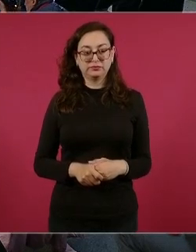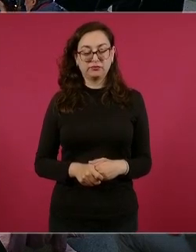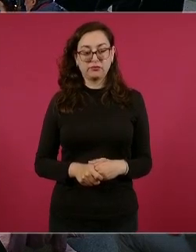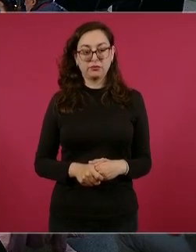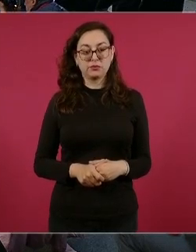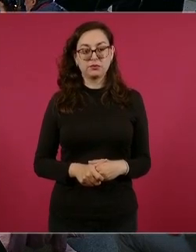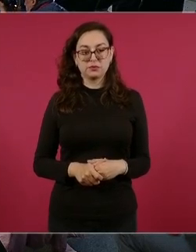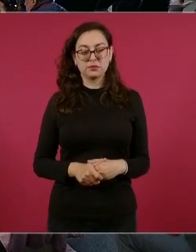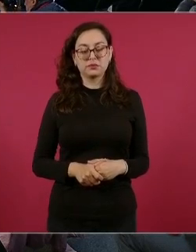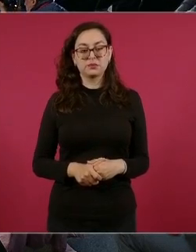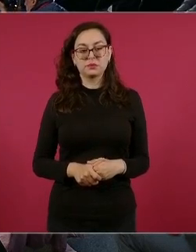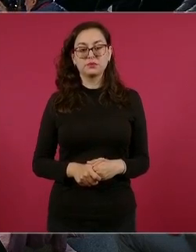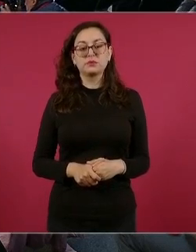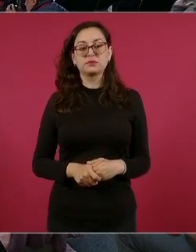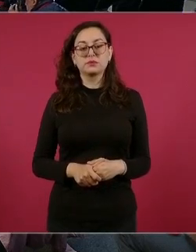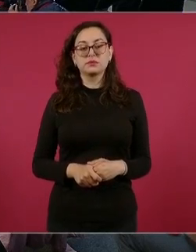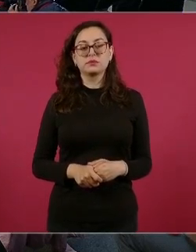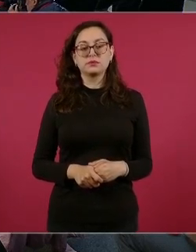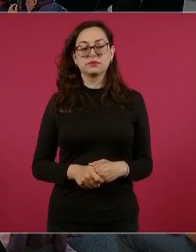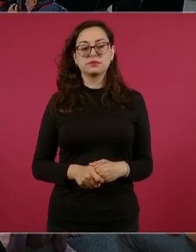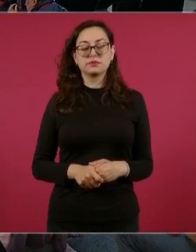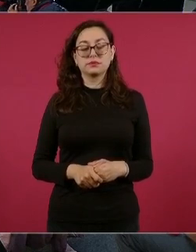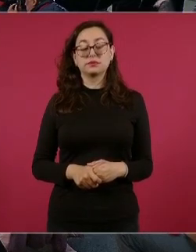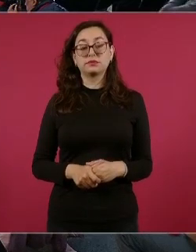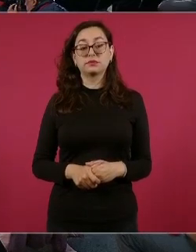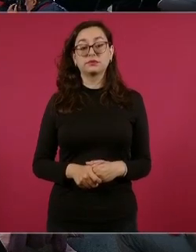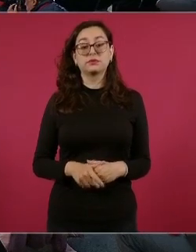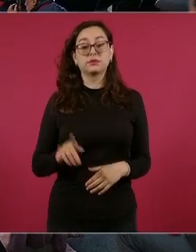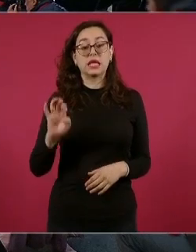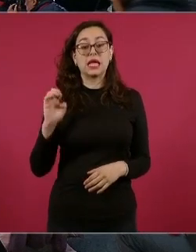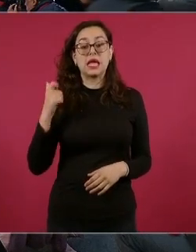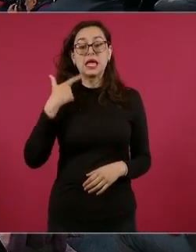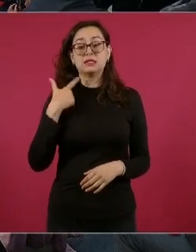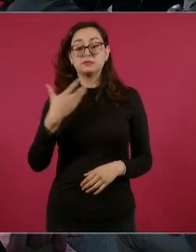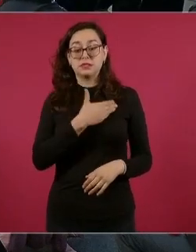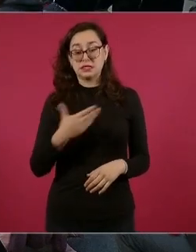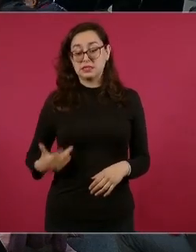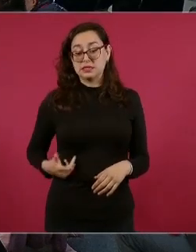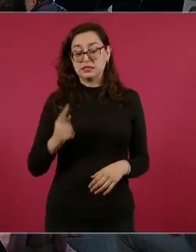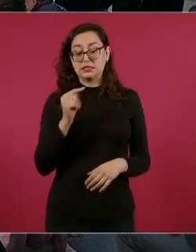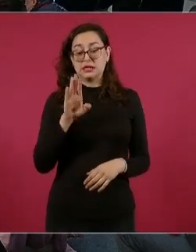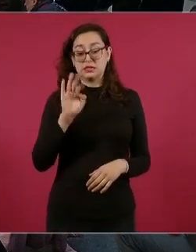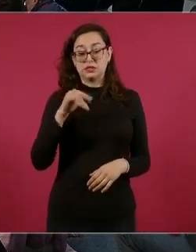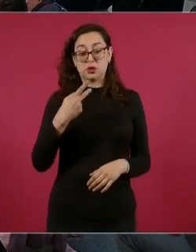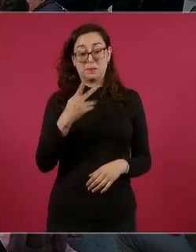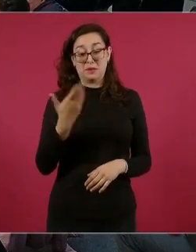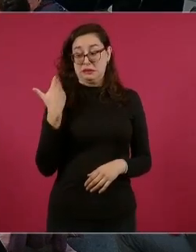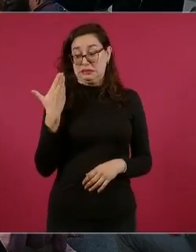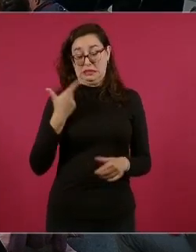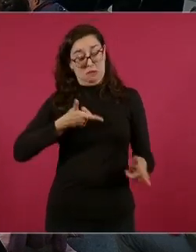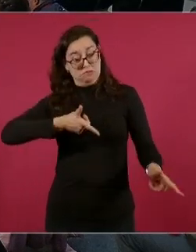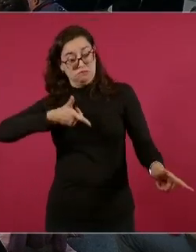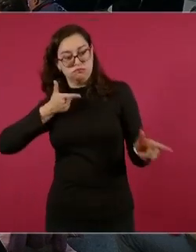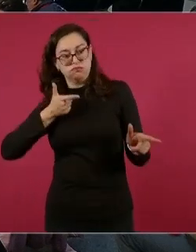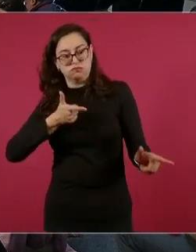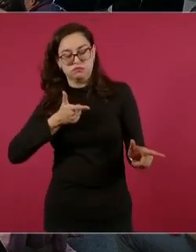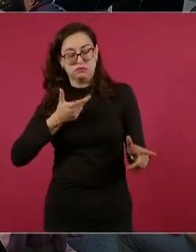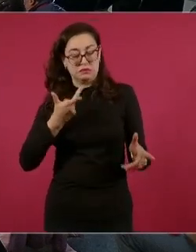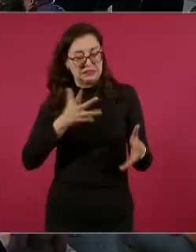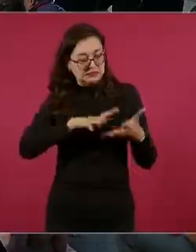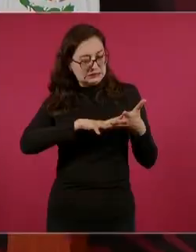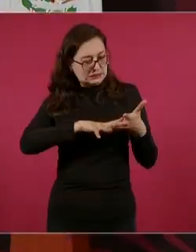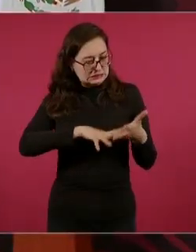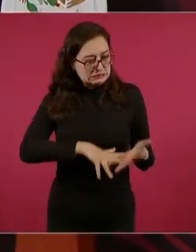Sea como sea, reprobamos lo sucedido al expresidente Donald Trump. La violencia es